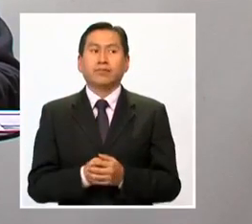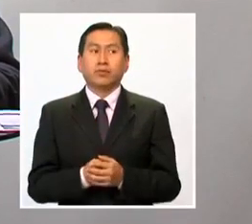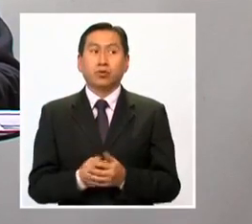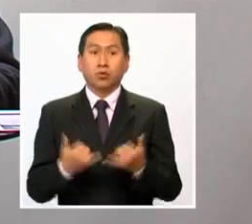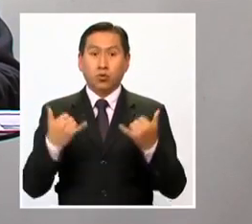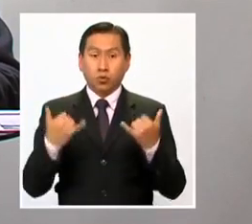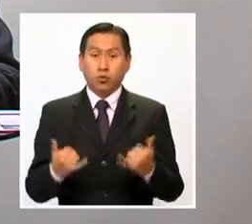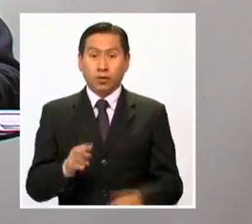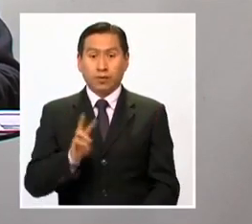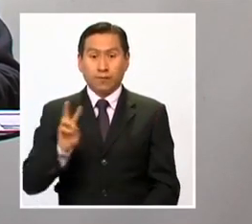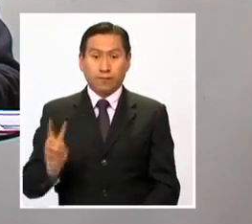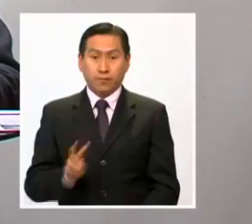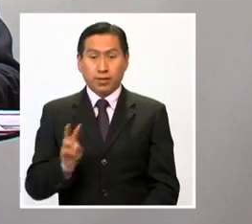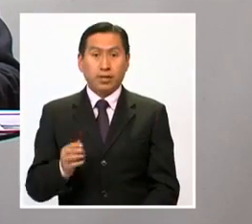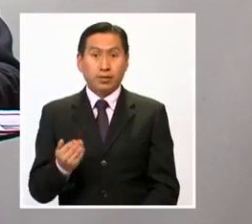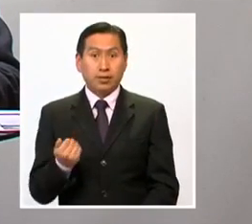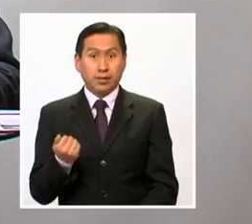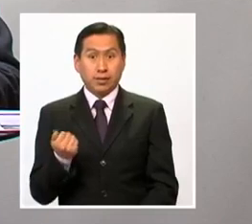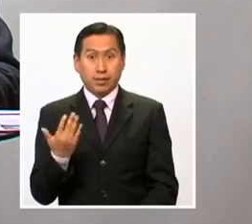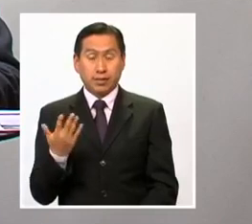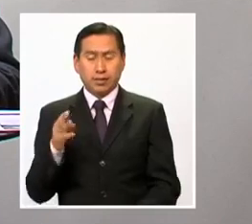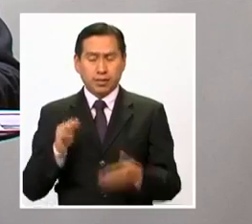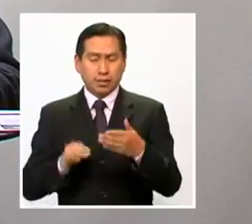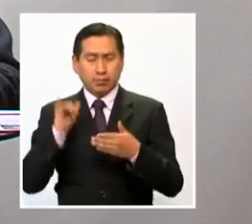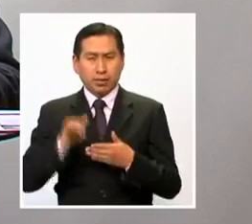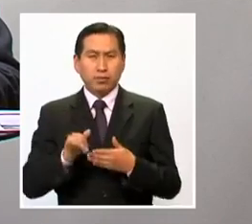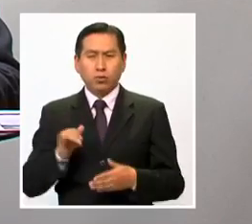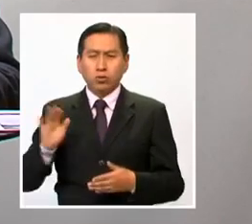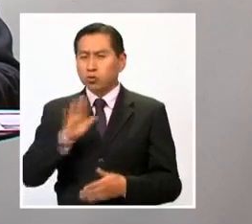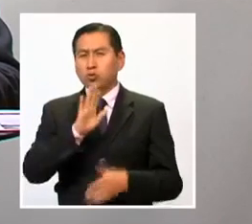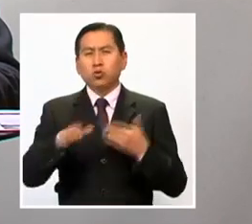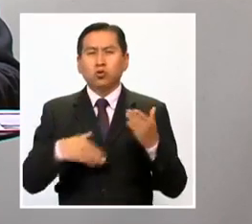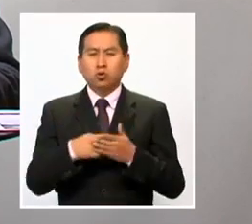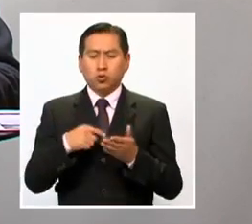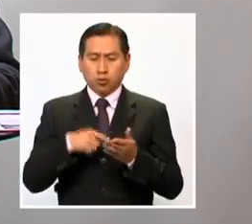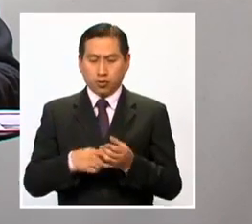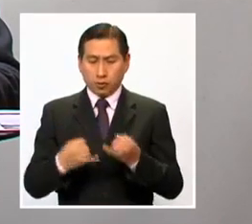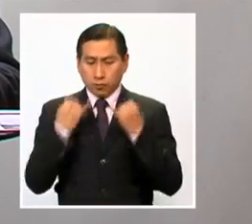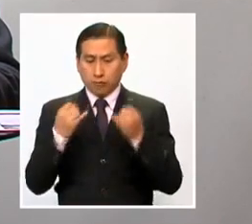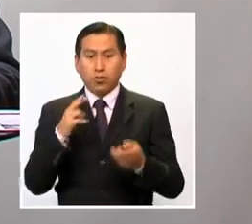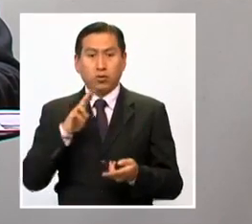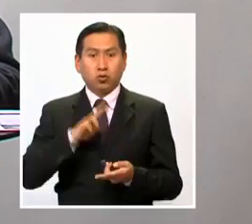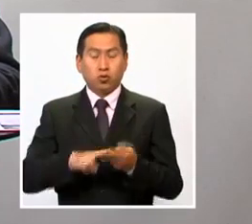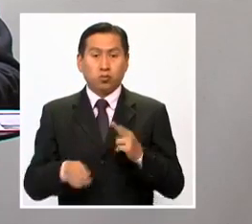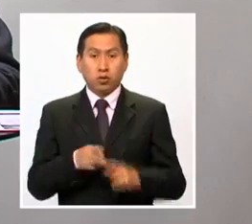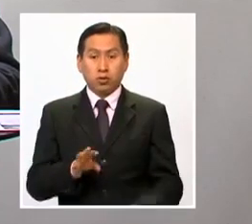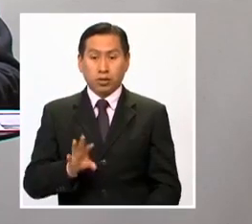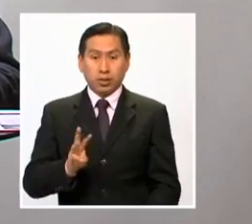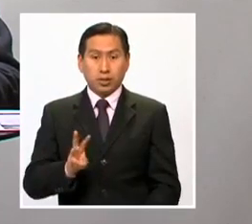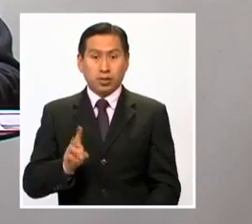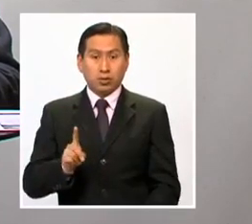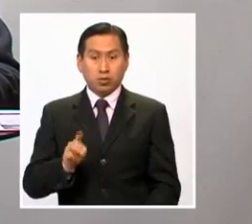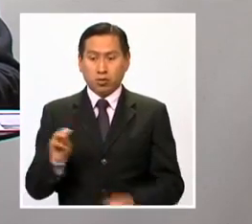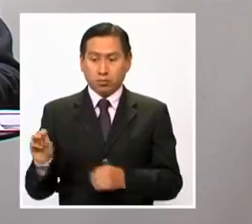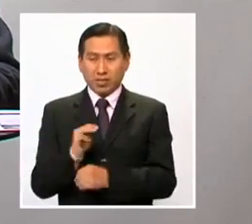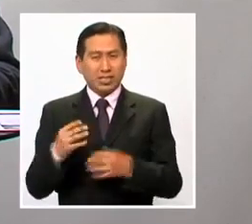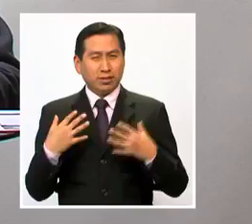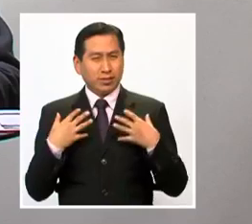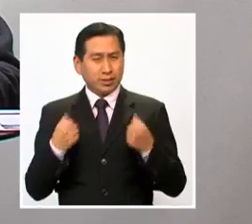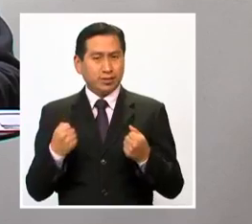viernes 15 de mayo compartimos con ustedes el reporte número 61 del ministerio de salud